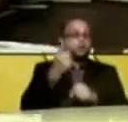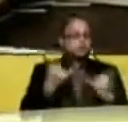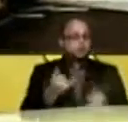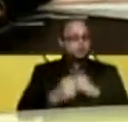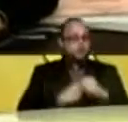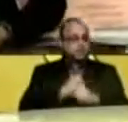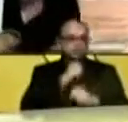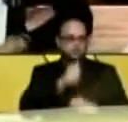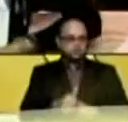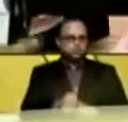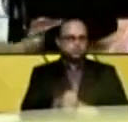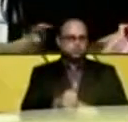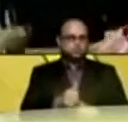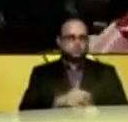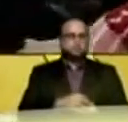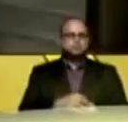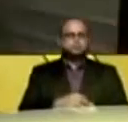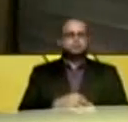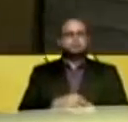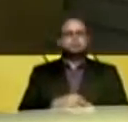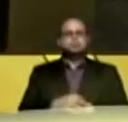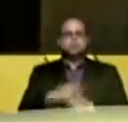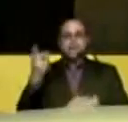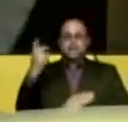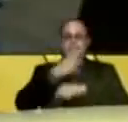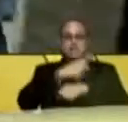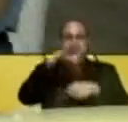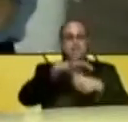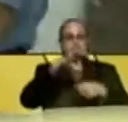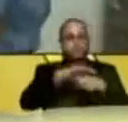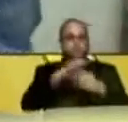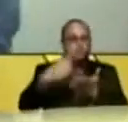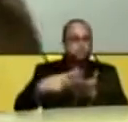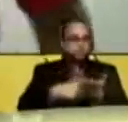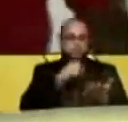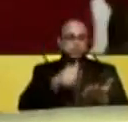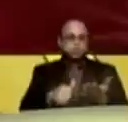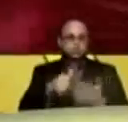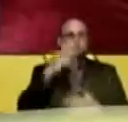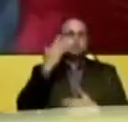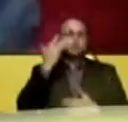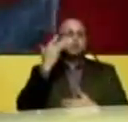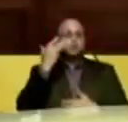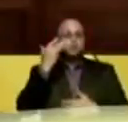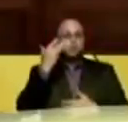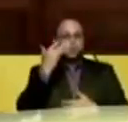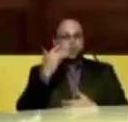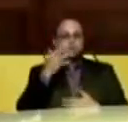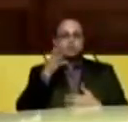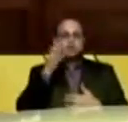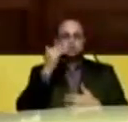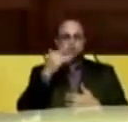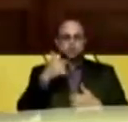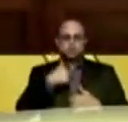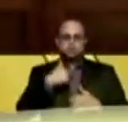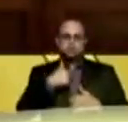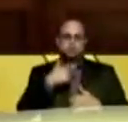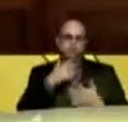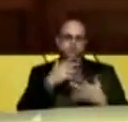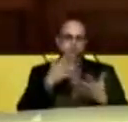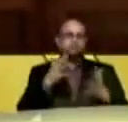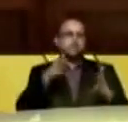año porque era el día de las elecciones la consulta porque por ti popular el voto en contra a reducir el tamaño de la legislatura